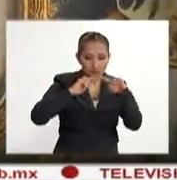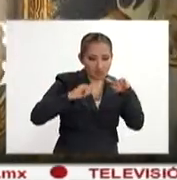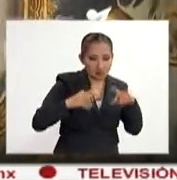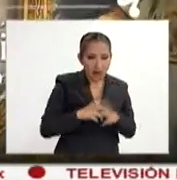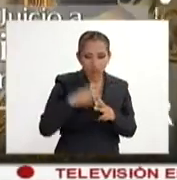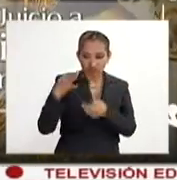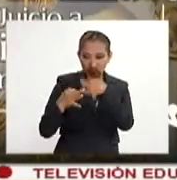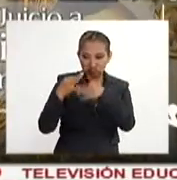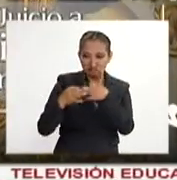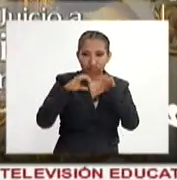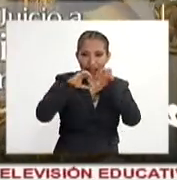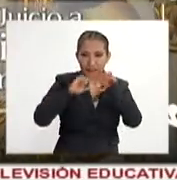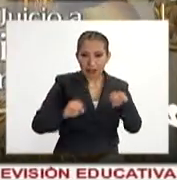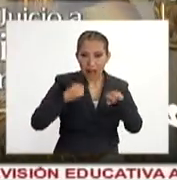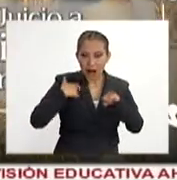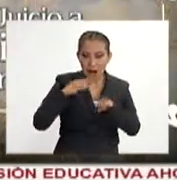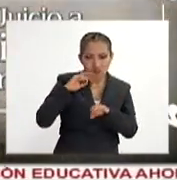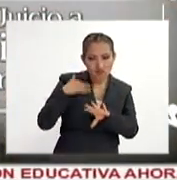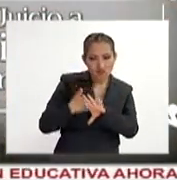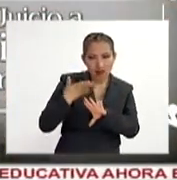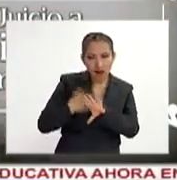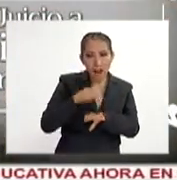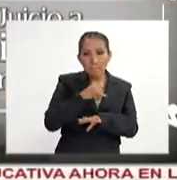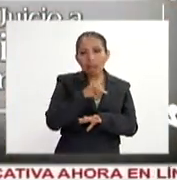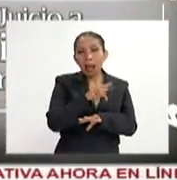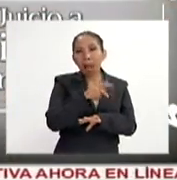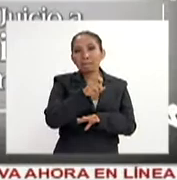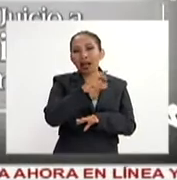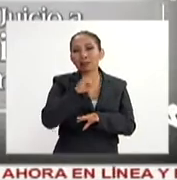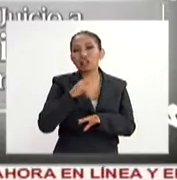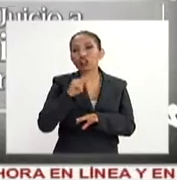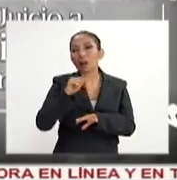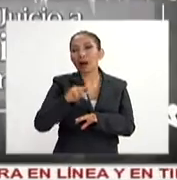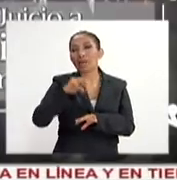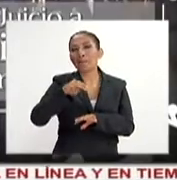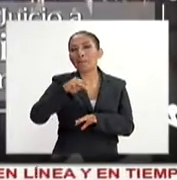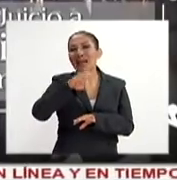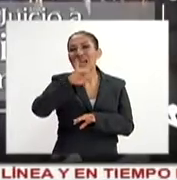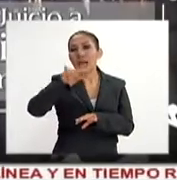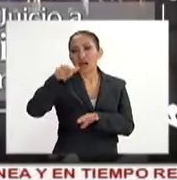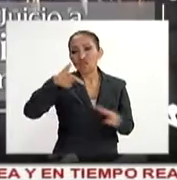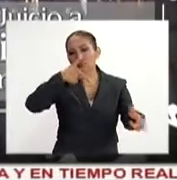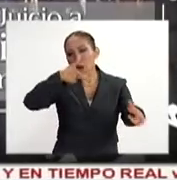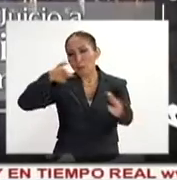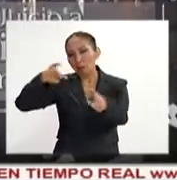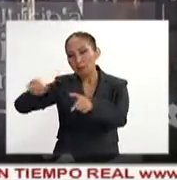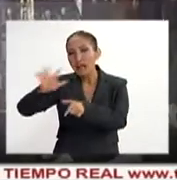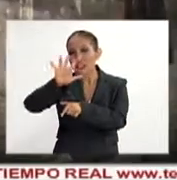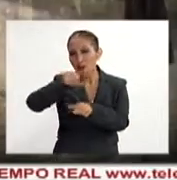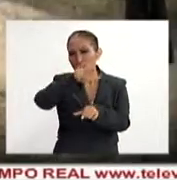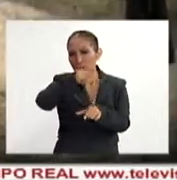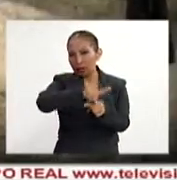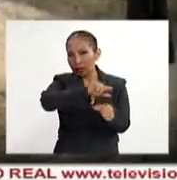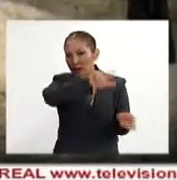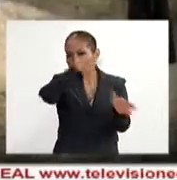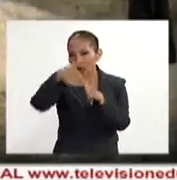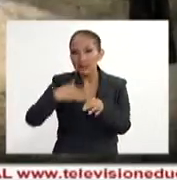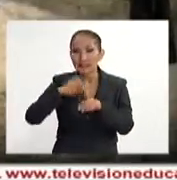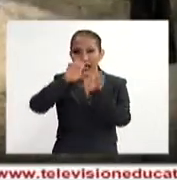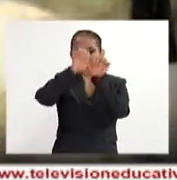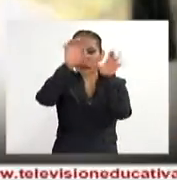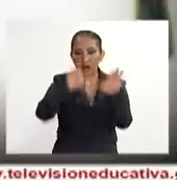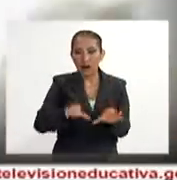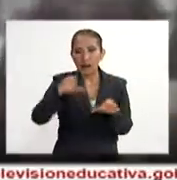enjuició al emperador Maximiliano de Habsburgo, Miguel Miramón y Tomás Mejía, quienes fueron fusilados 5 días después en el Cerro de